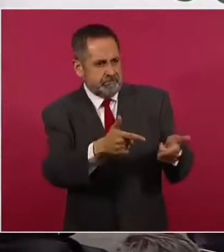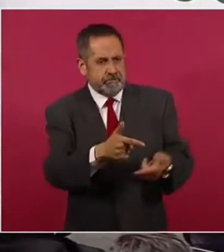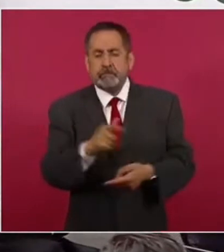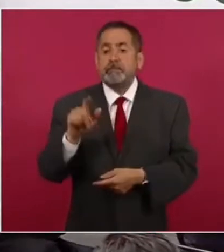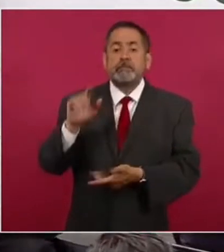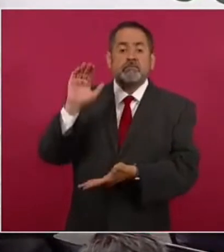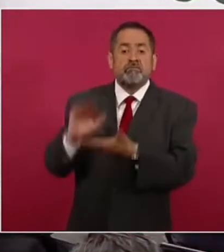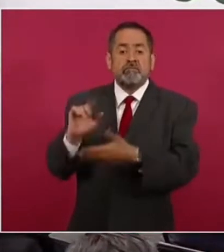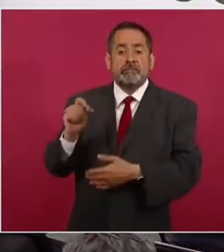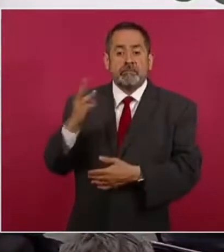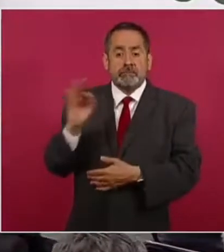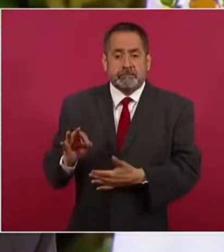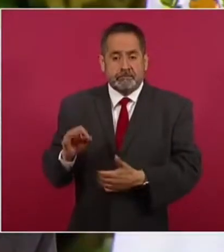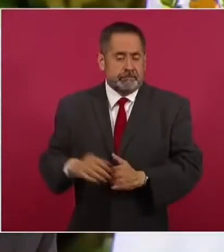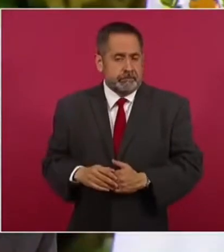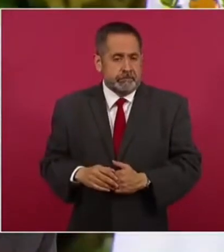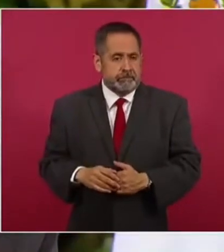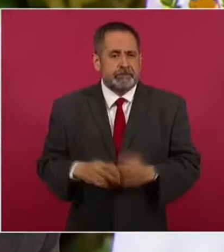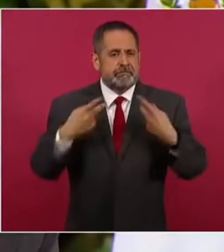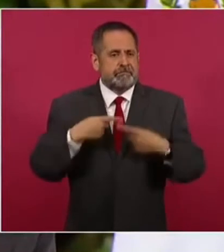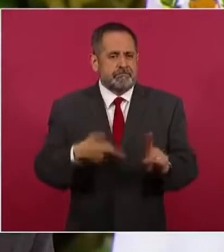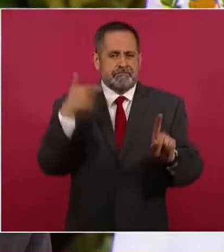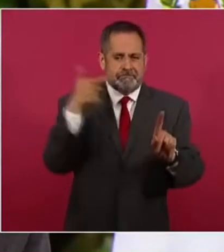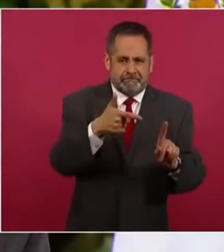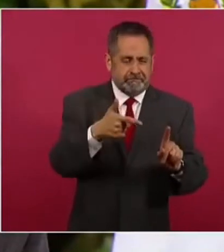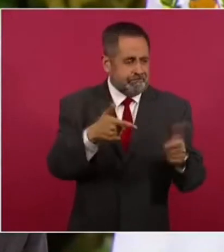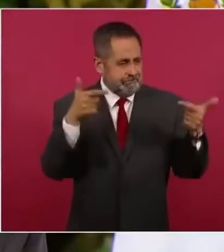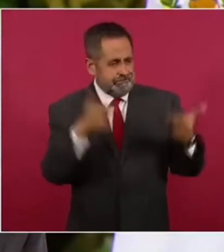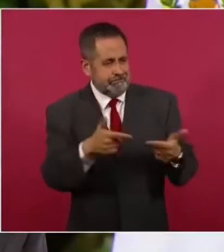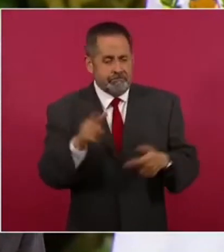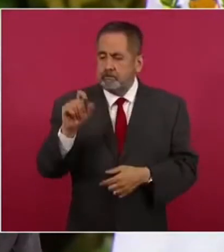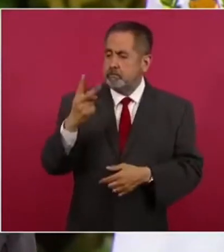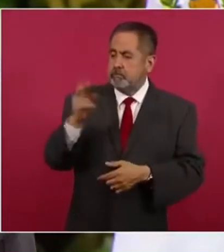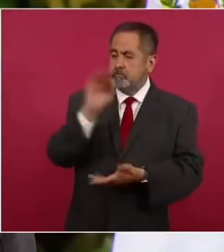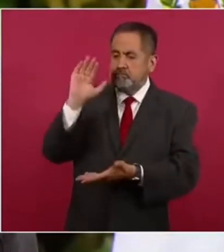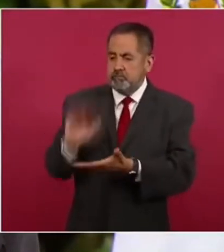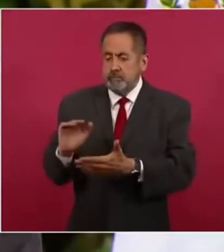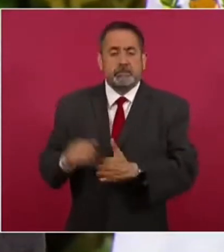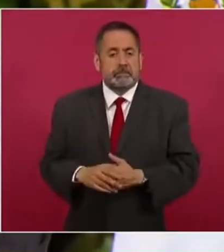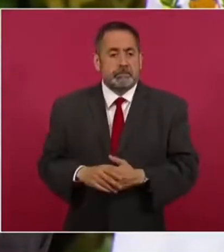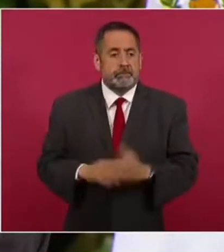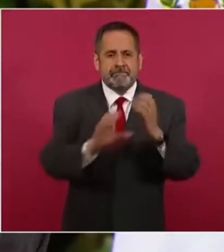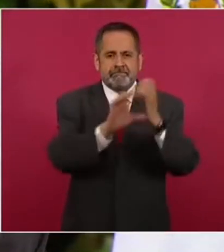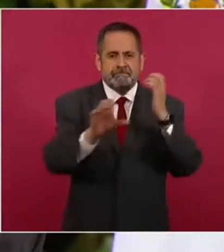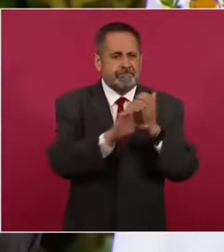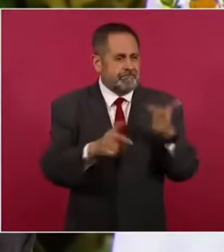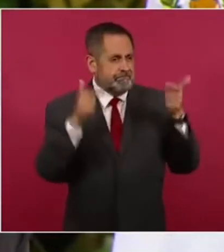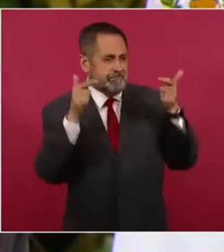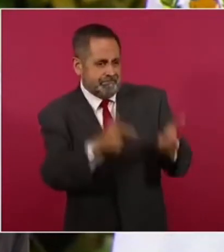23%, el robo a transeúnte en 22%, el robo a transportistas